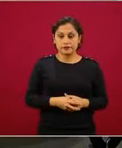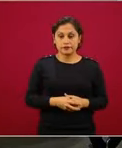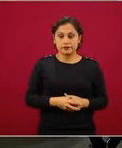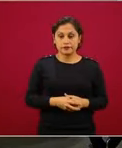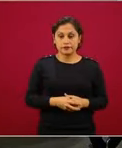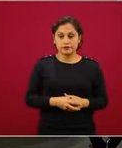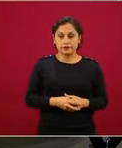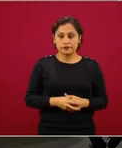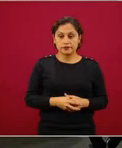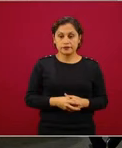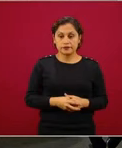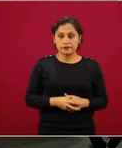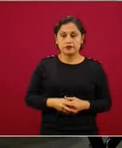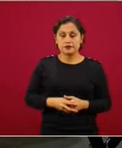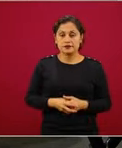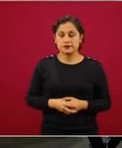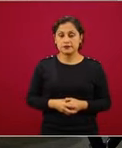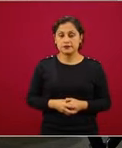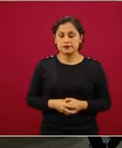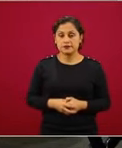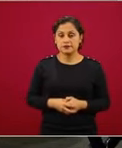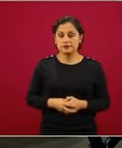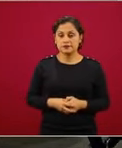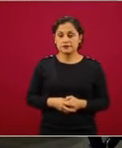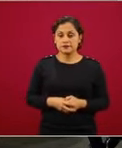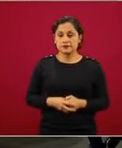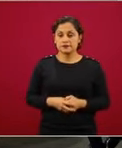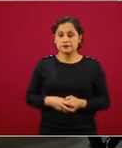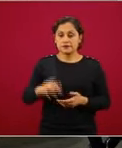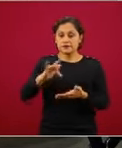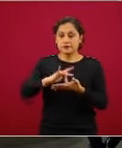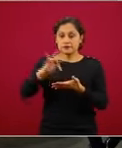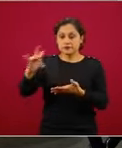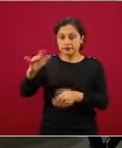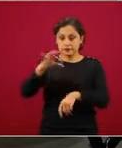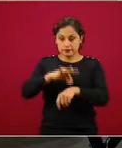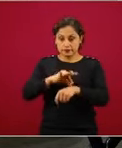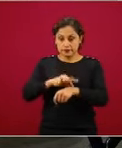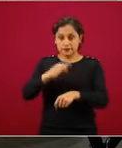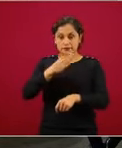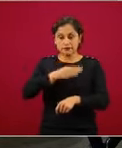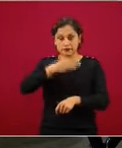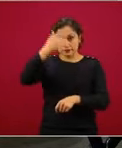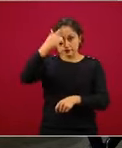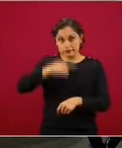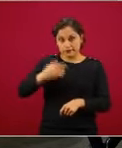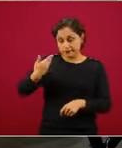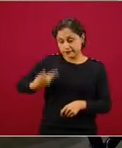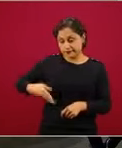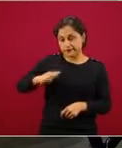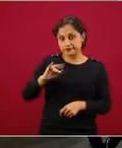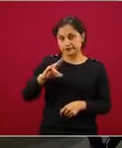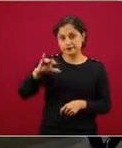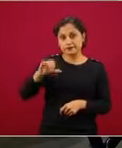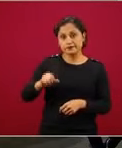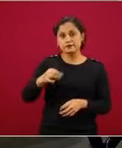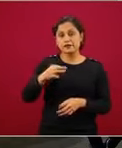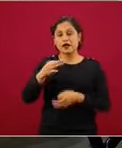Daniela Pastrana. Muchas gracias, Venga. doctor. Buenas noches. Carlos. Bianca Aguirre de Notimex